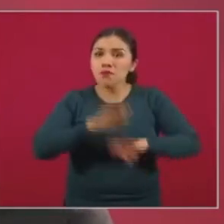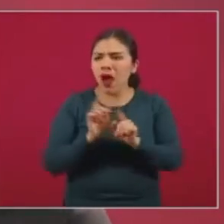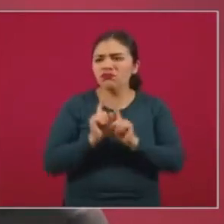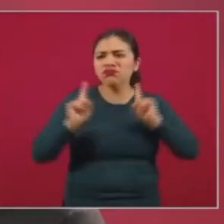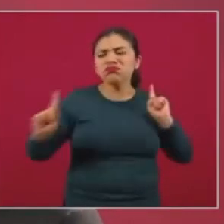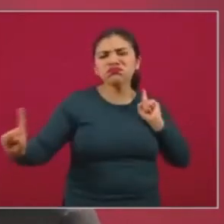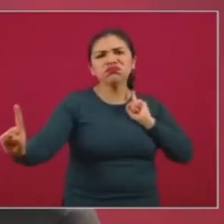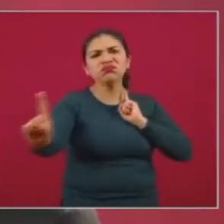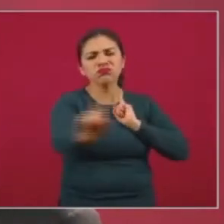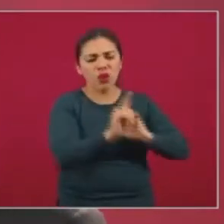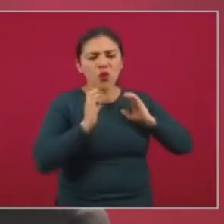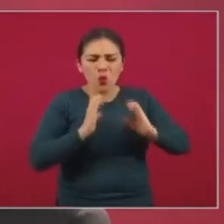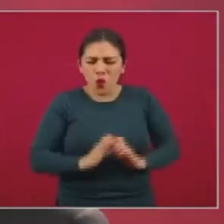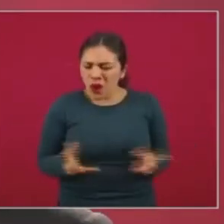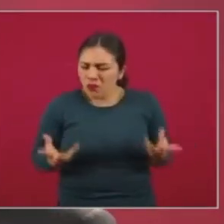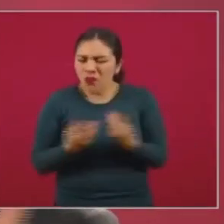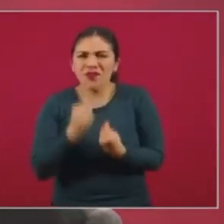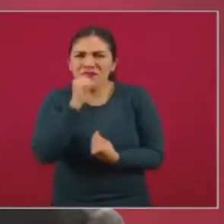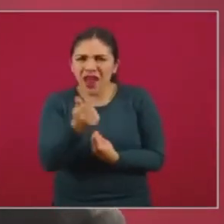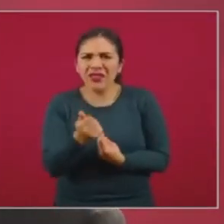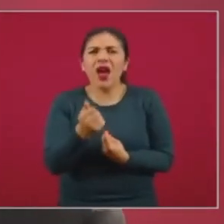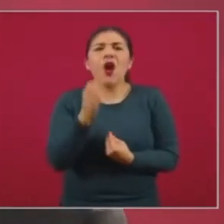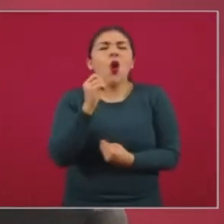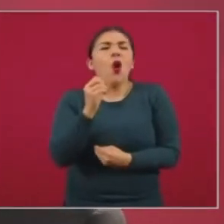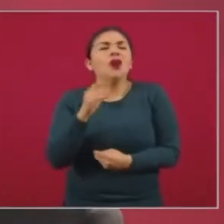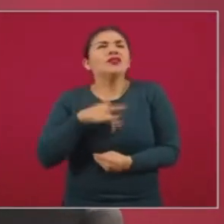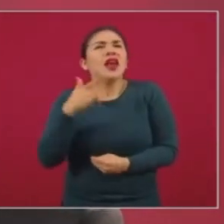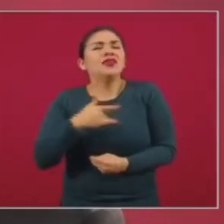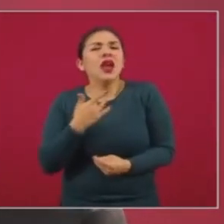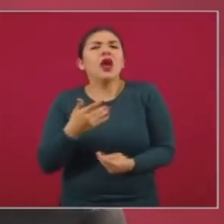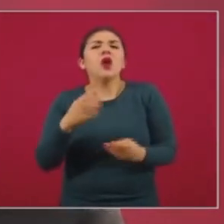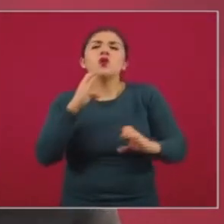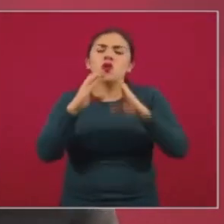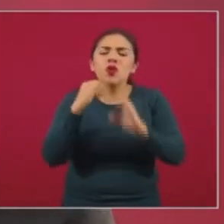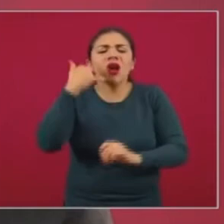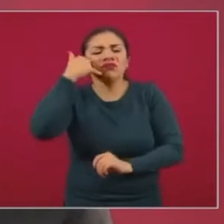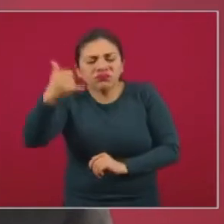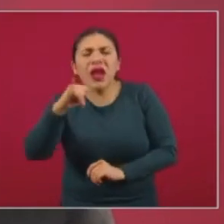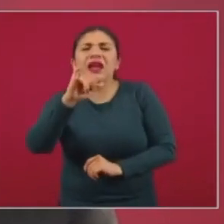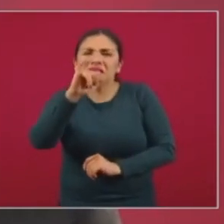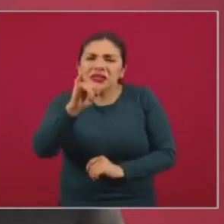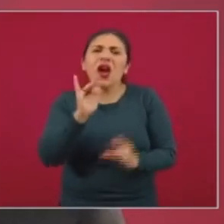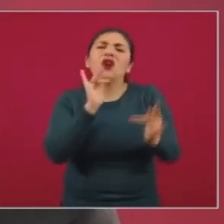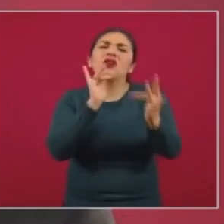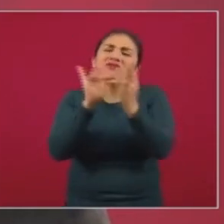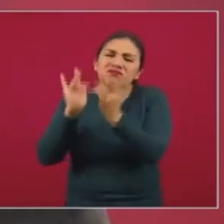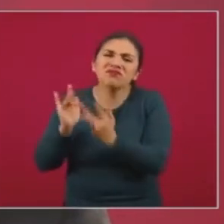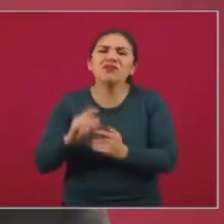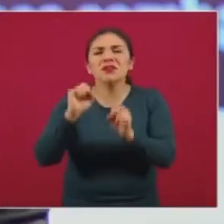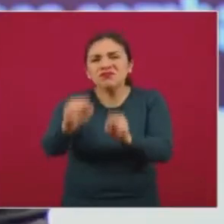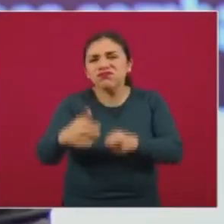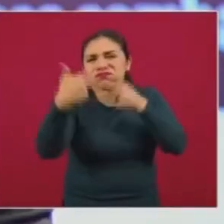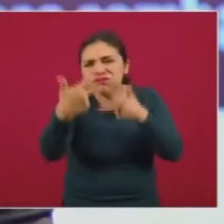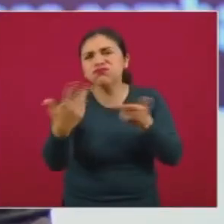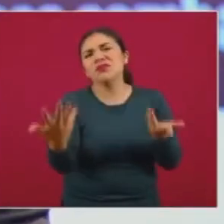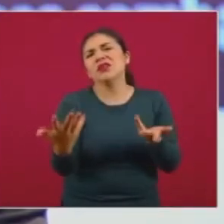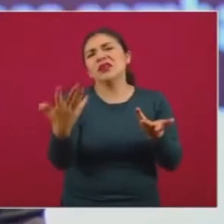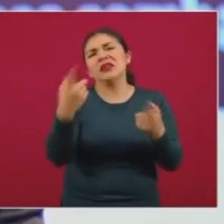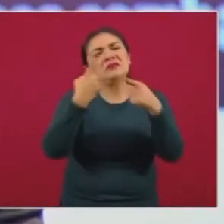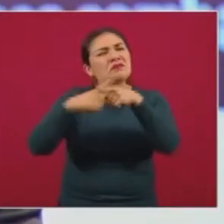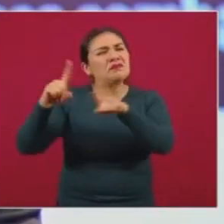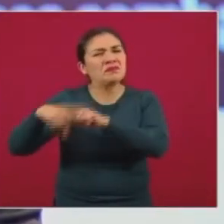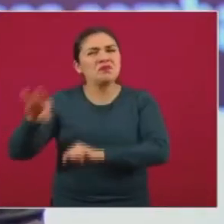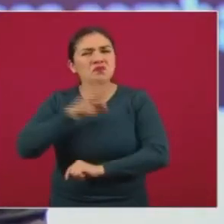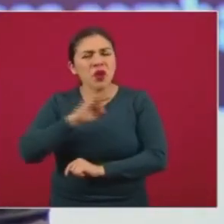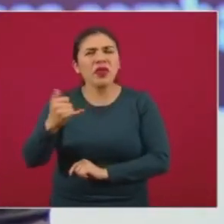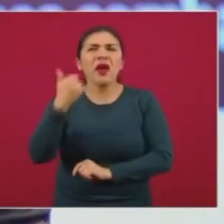otras personas, físicamente hablando, emocionalmente cercanos, comunicándonos por los medios disponibles, teléfono